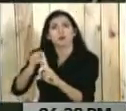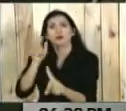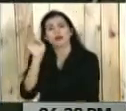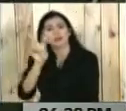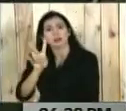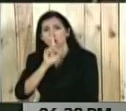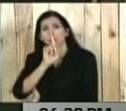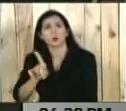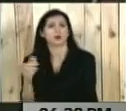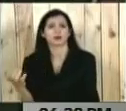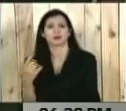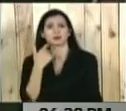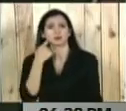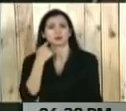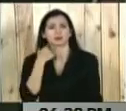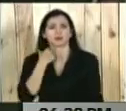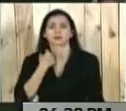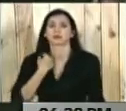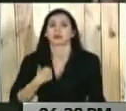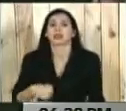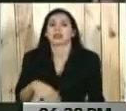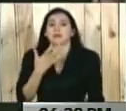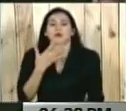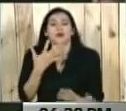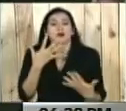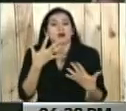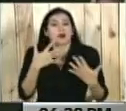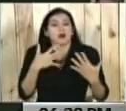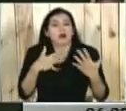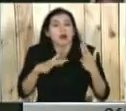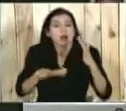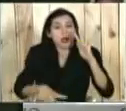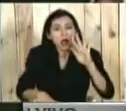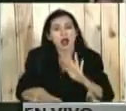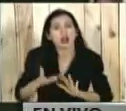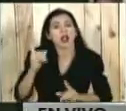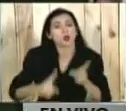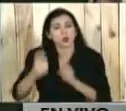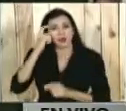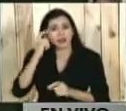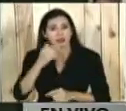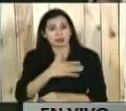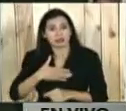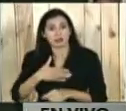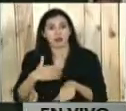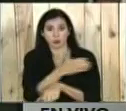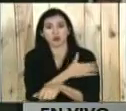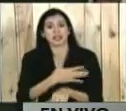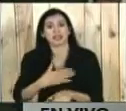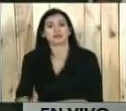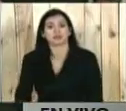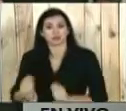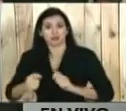Venezuela. Si alguna vez ustedes aspiran a gobernar este país, tienen que demostrar que tienen una ética.